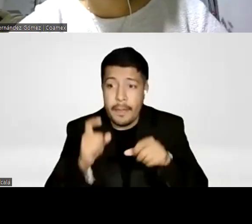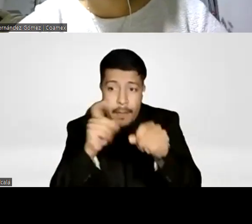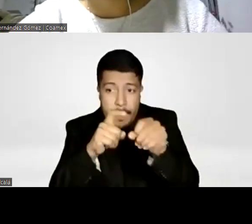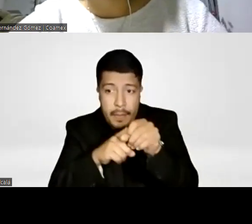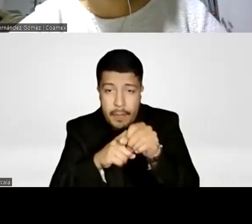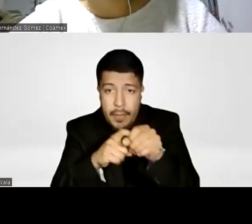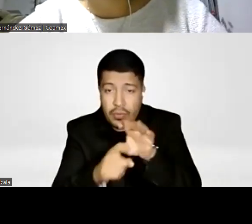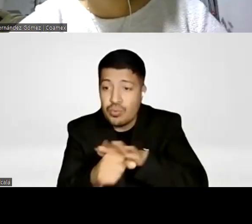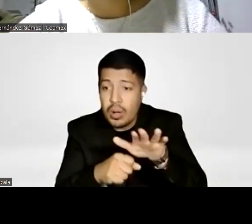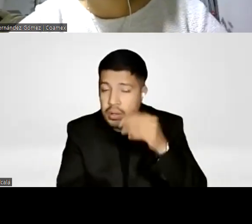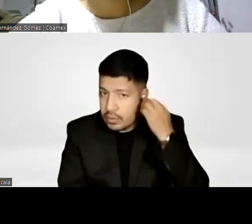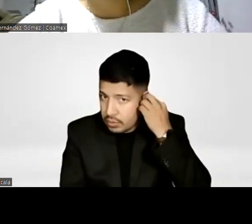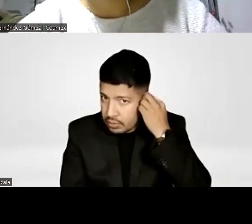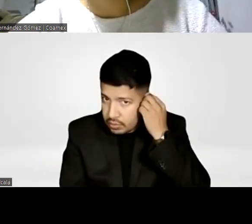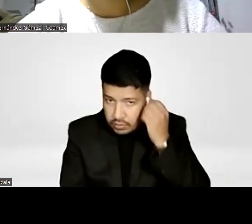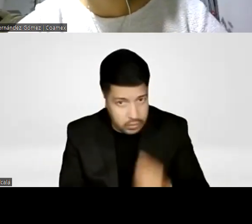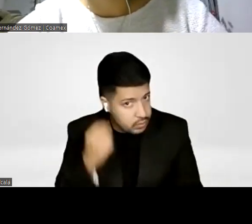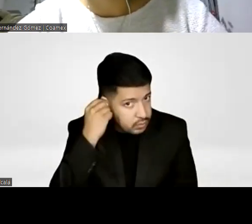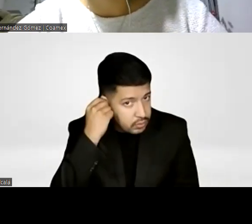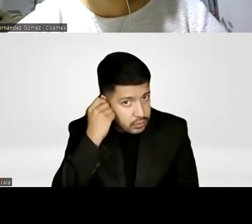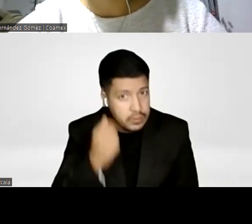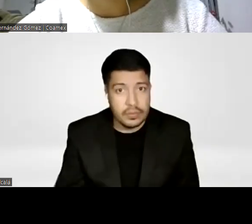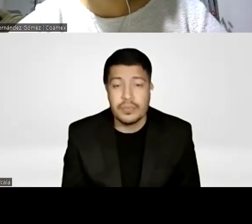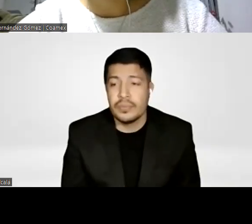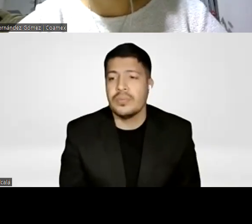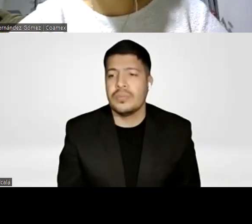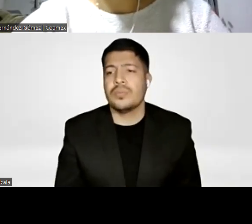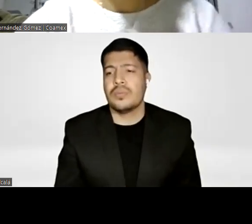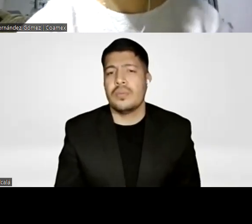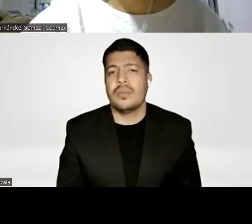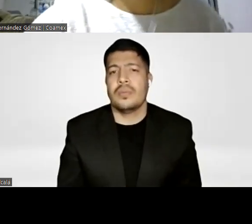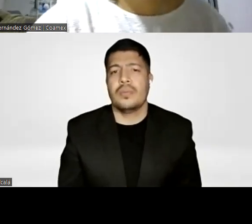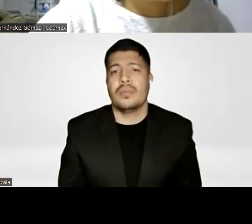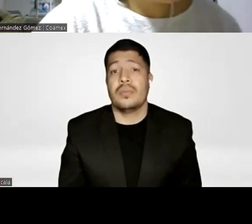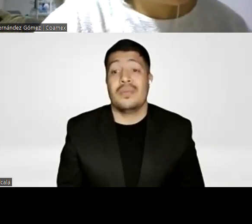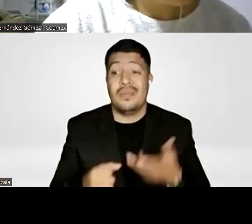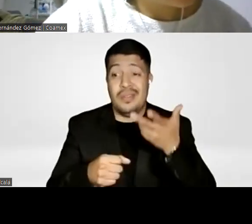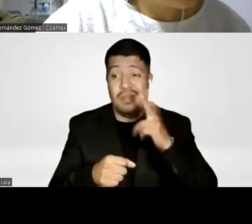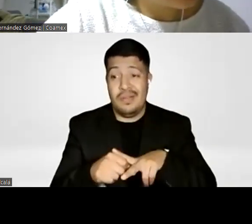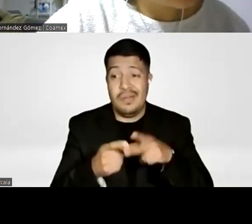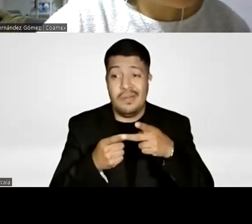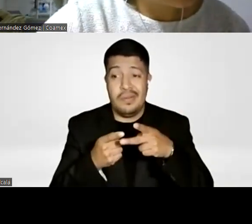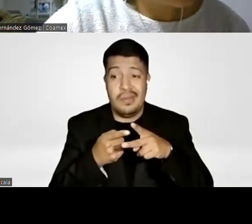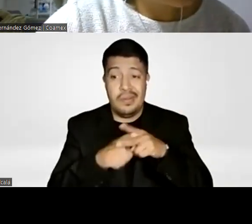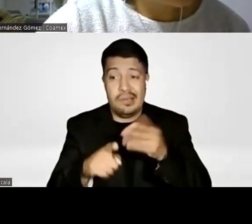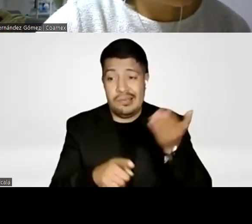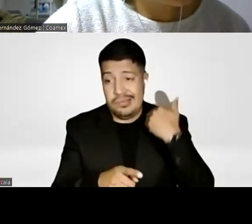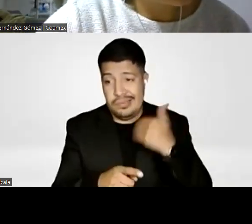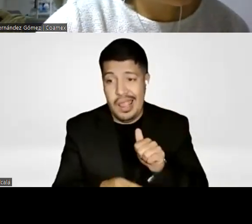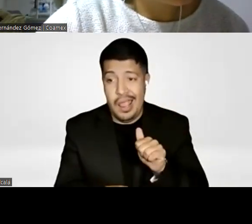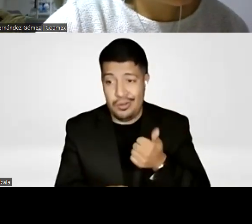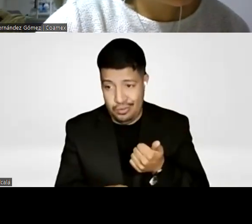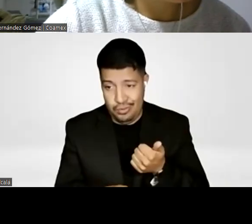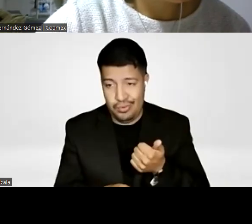Sí, estamos trabajando, prácticamente las clínicas empiezan a operar a partir de agosto del año pasado, entonces somos una dirección